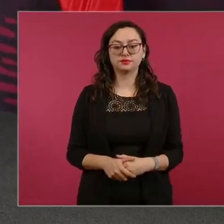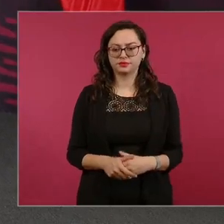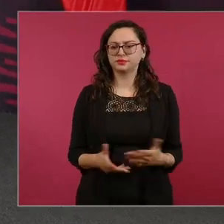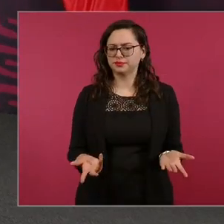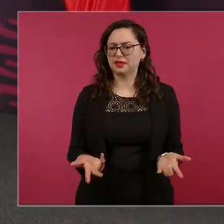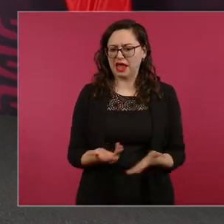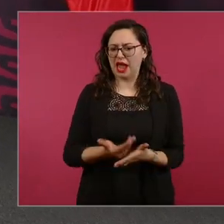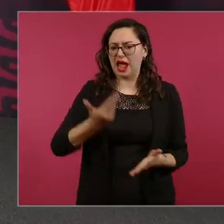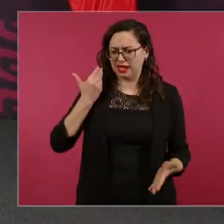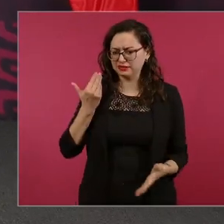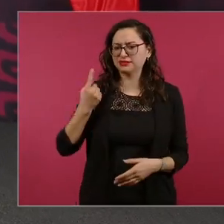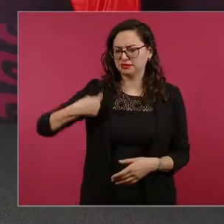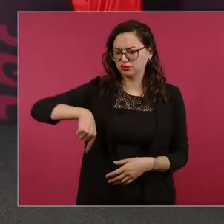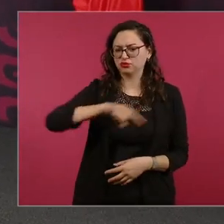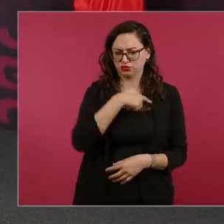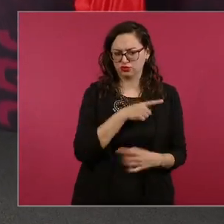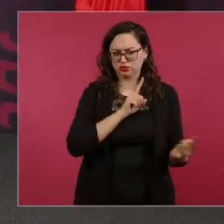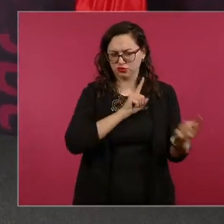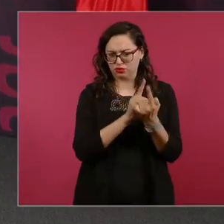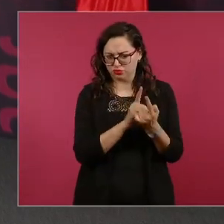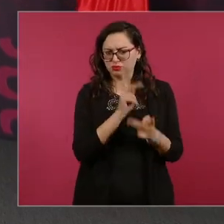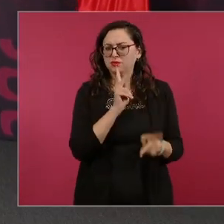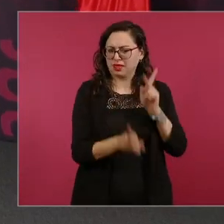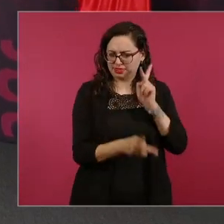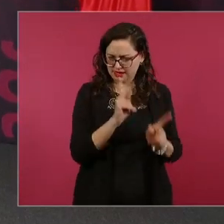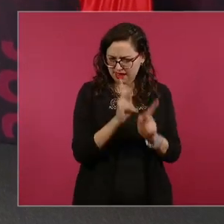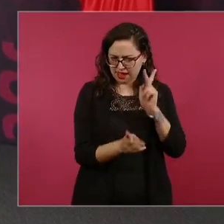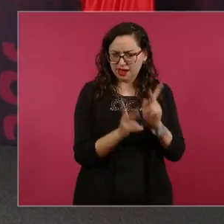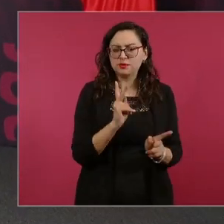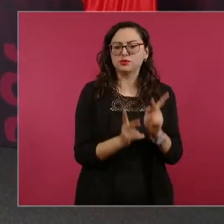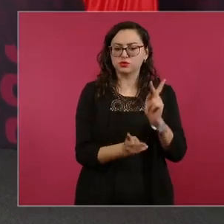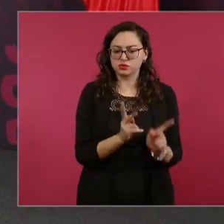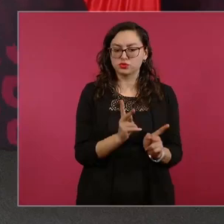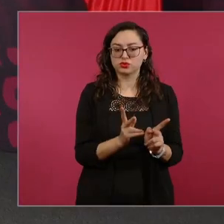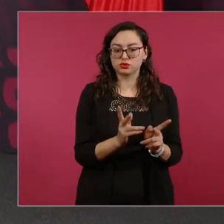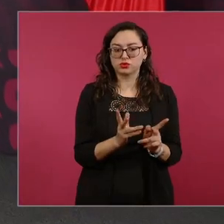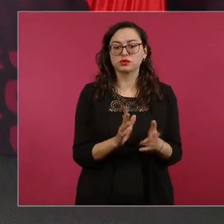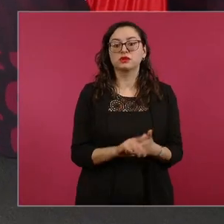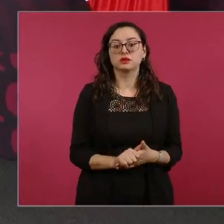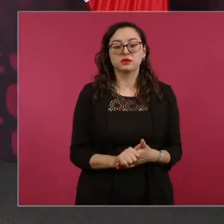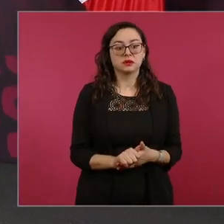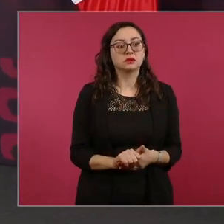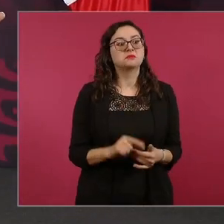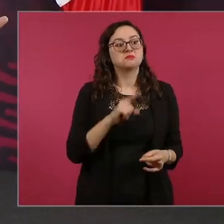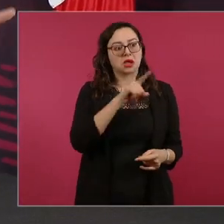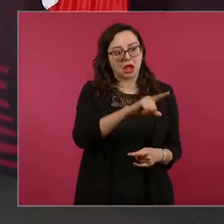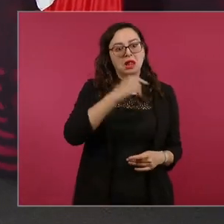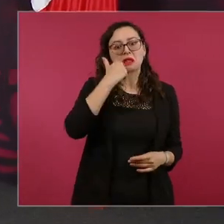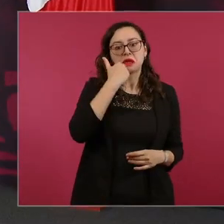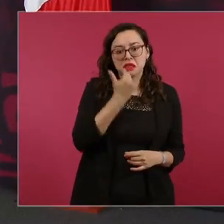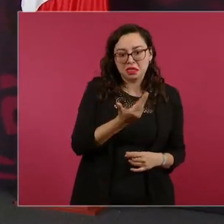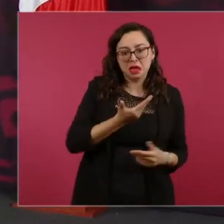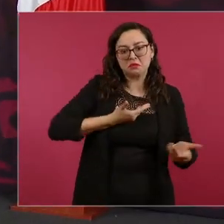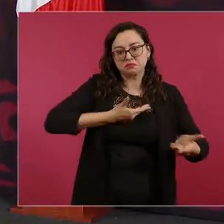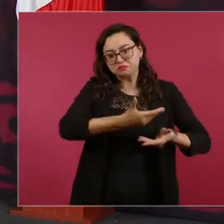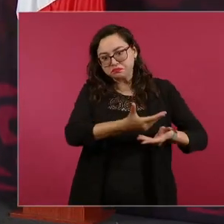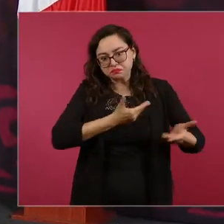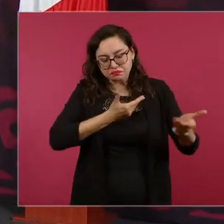deseos de que se llegara a un acuerdo, pues yo